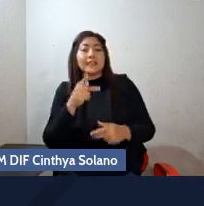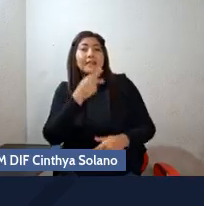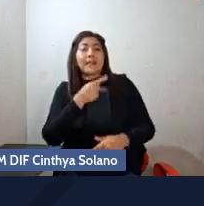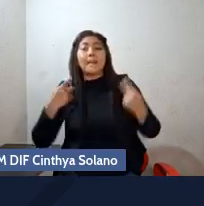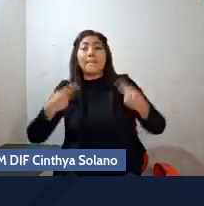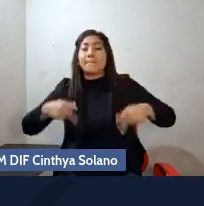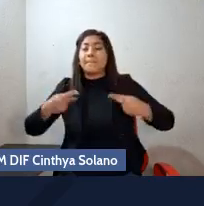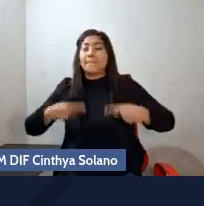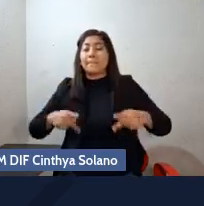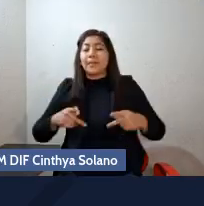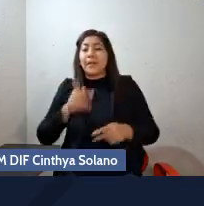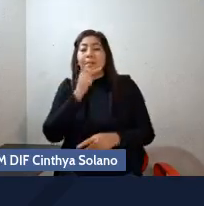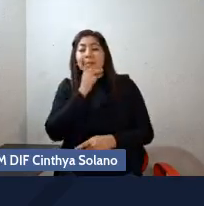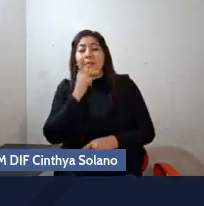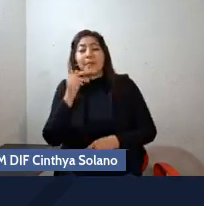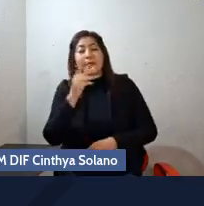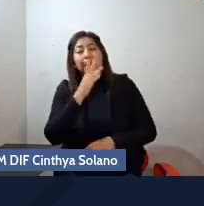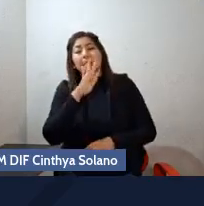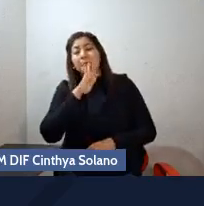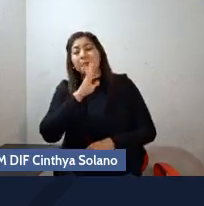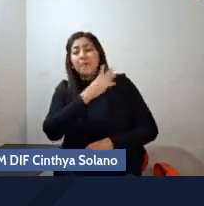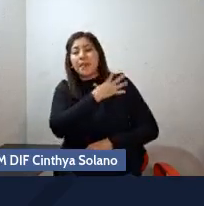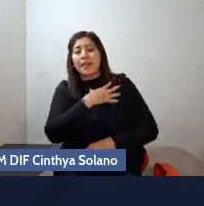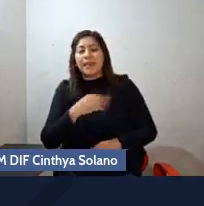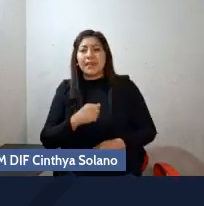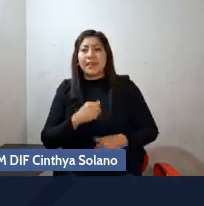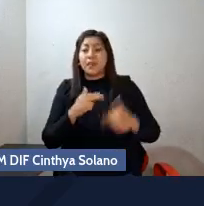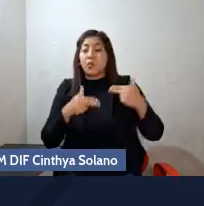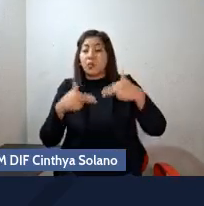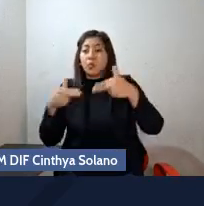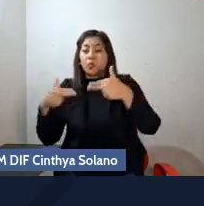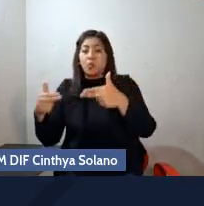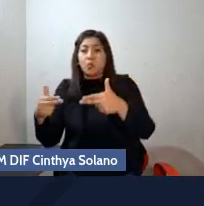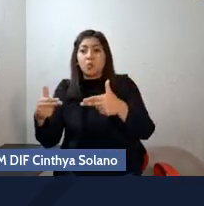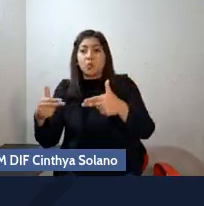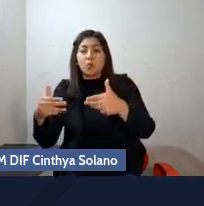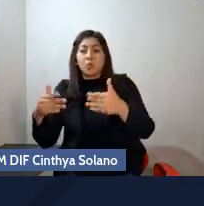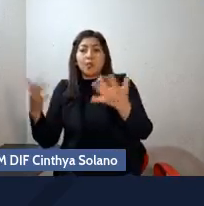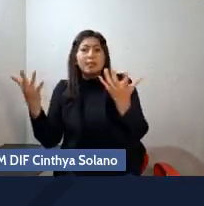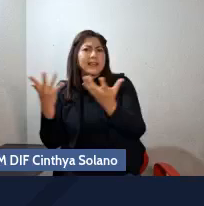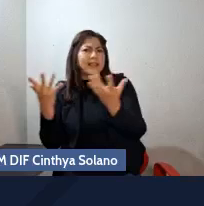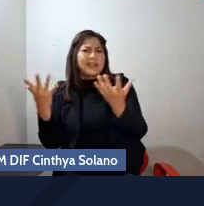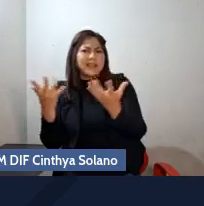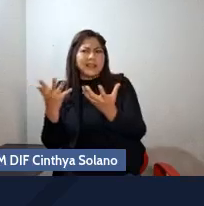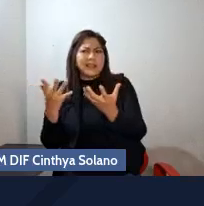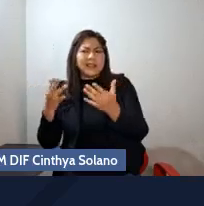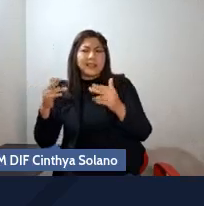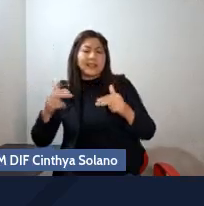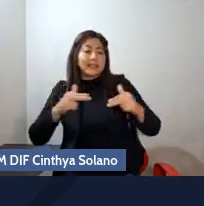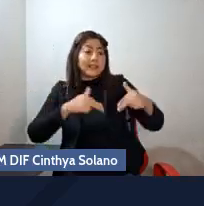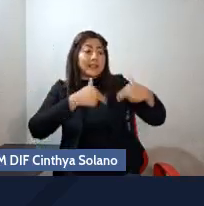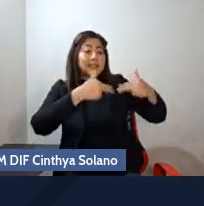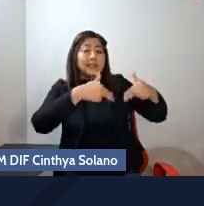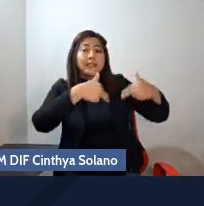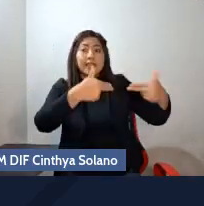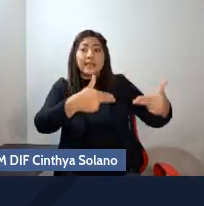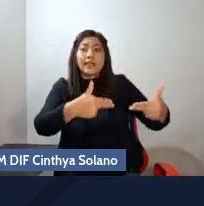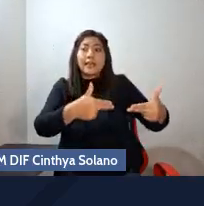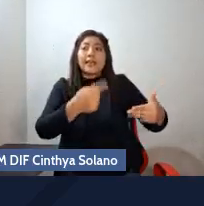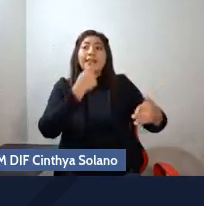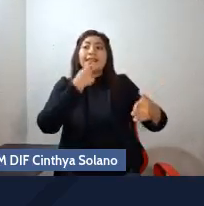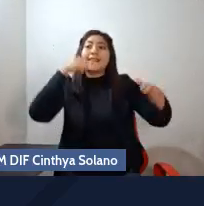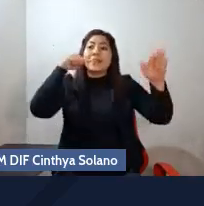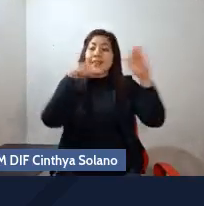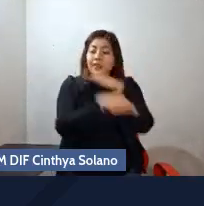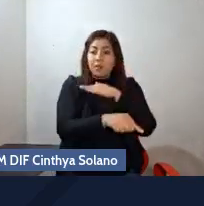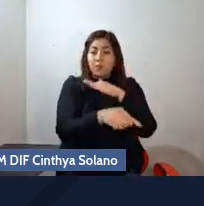papás o hermanos, lo que tienen que hacer es denunciar la sucesión intestamentaria, cuando no hay